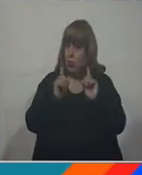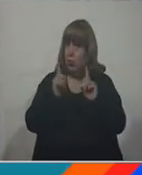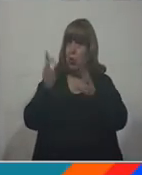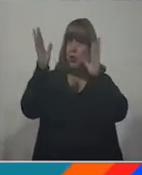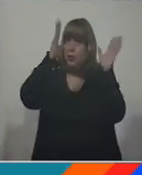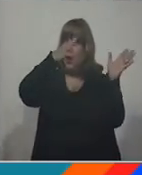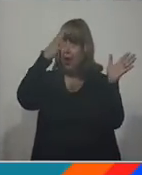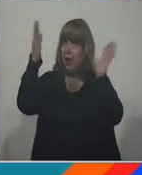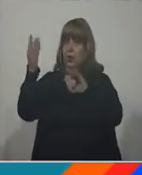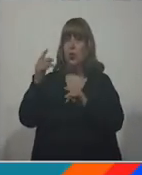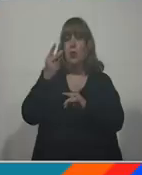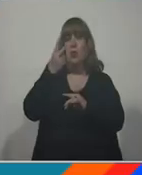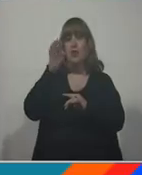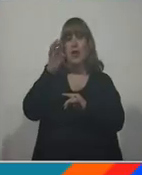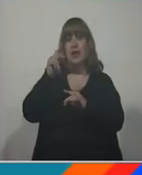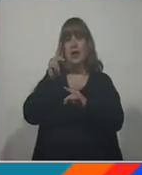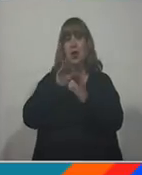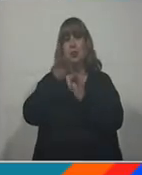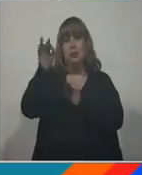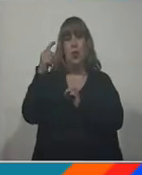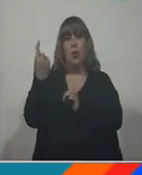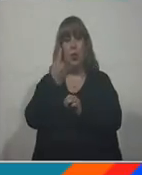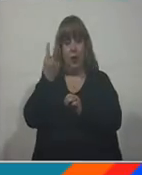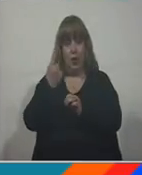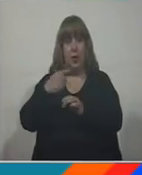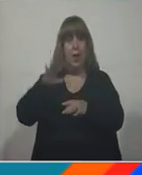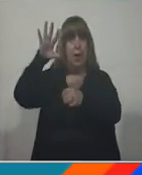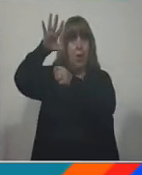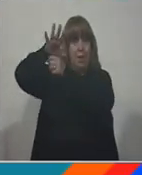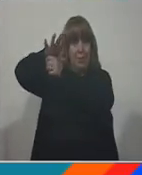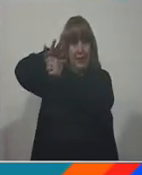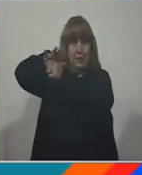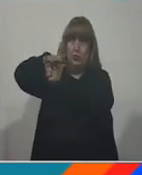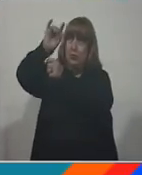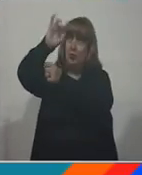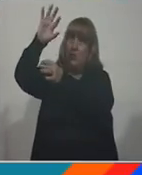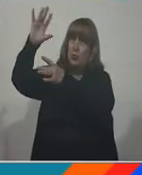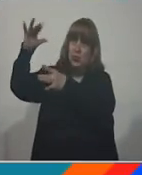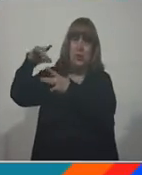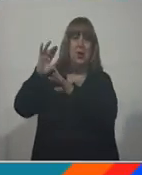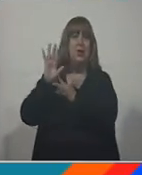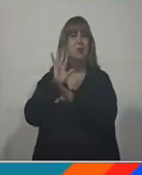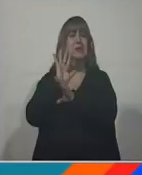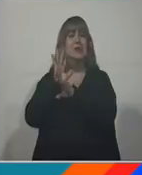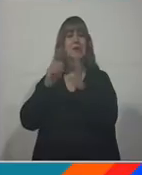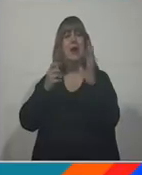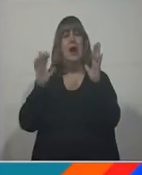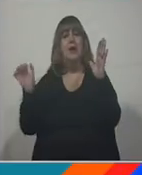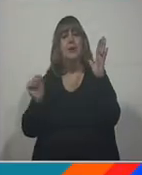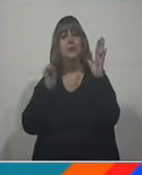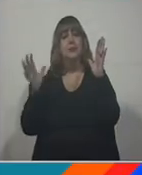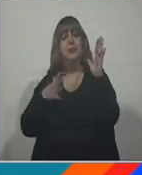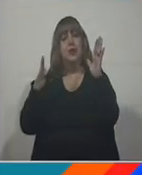de 20 kilómetros por hora. Todo es un indicador, y la presión atmosférica subiendo, todo es un indicador de que está entrando aire frío y